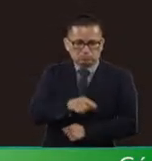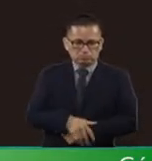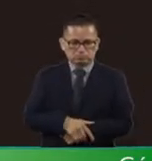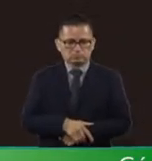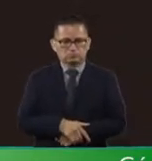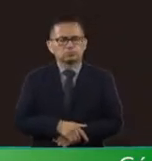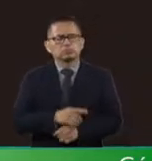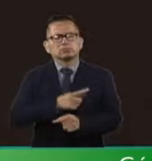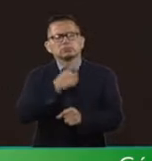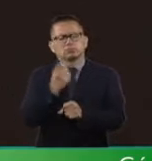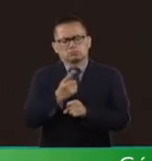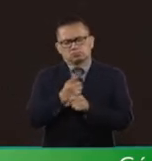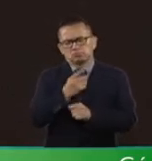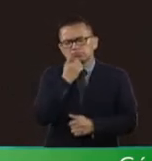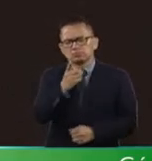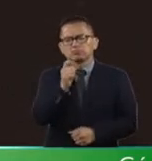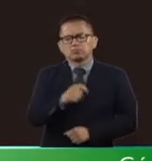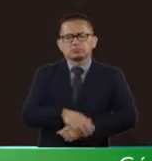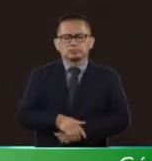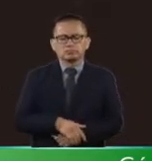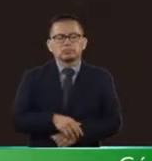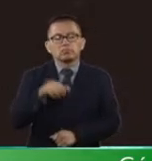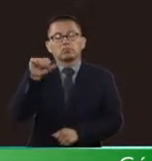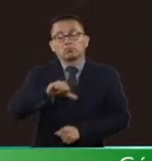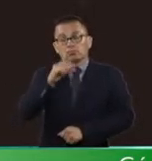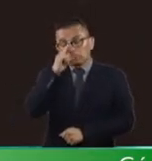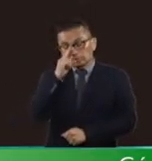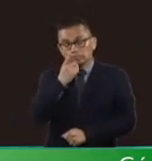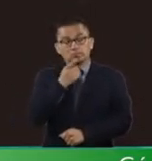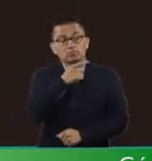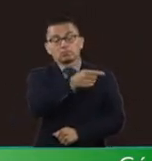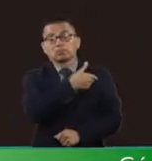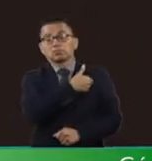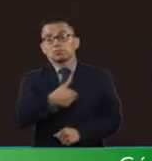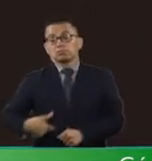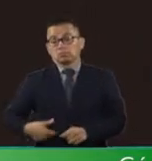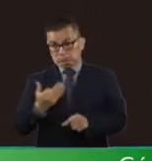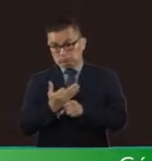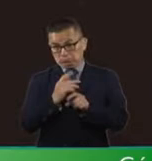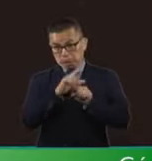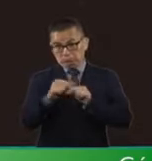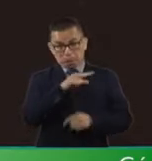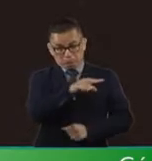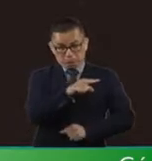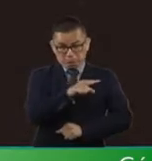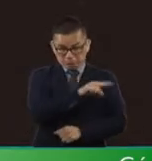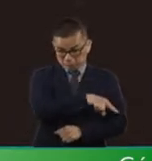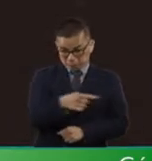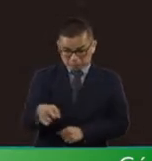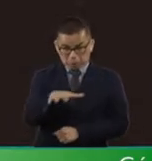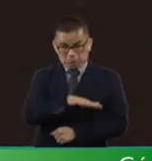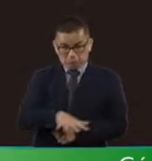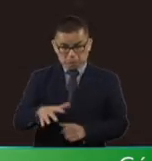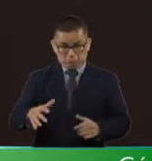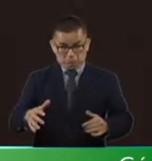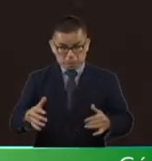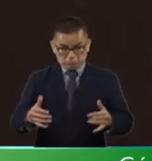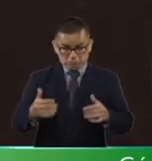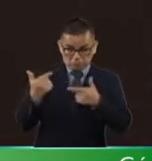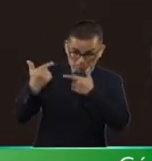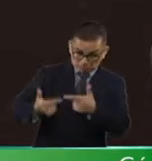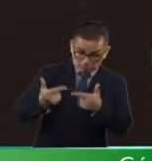presidente saliente que tanto se ha mencionado el día de hoy pues ha sido un enemigo de la justicia intergeneracional es